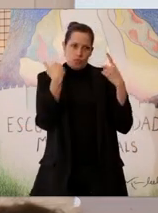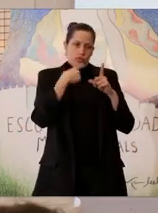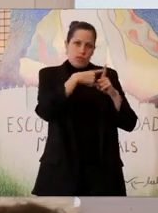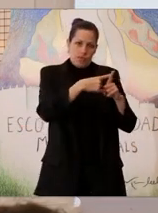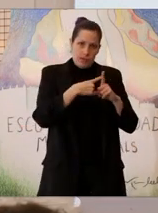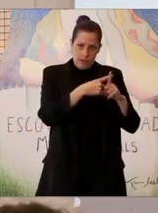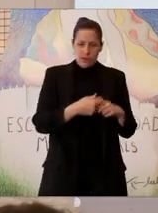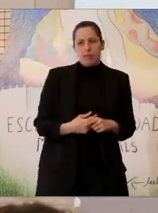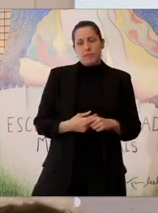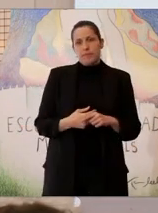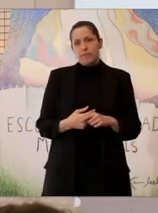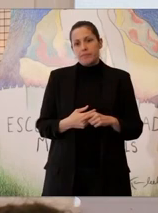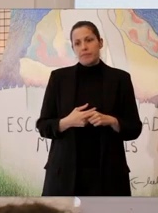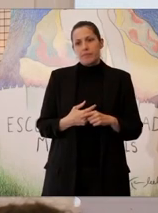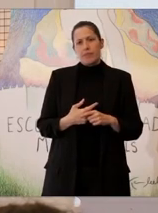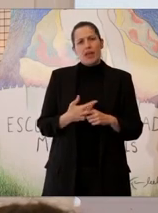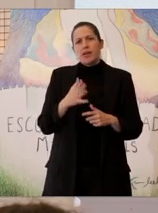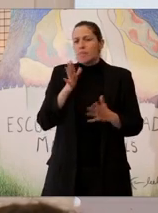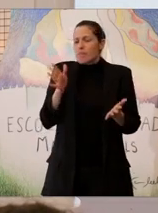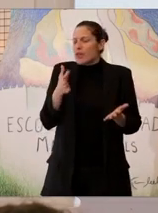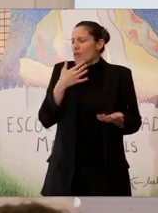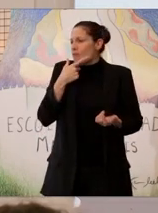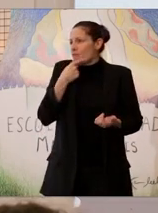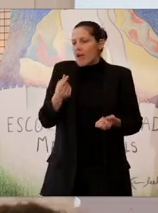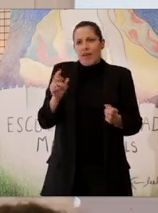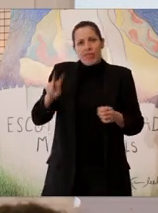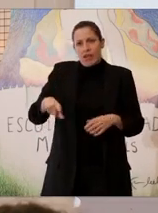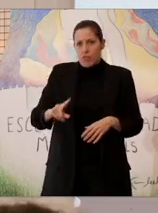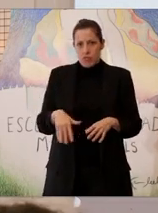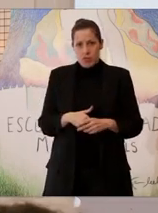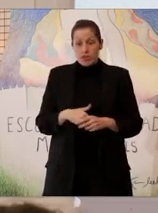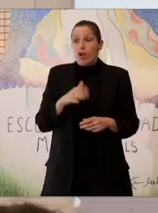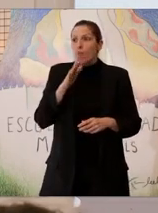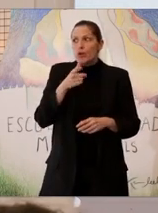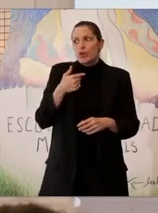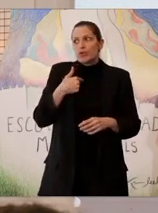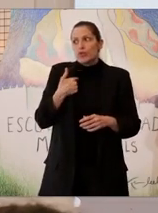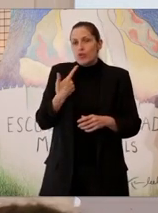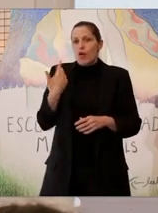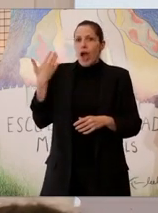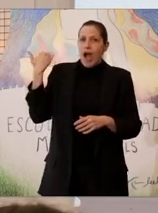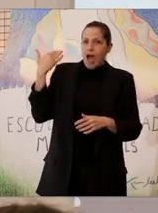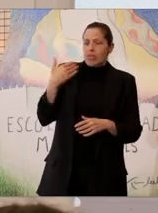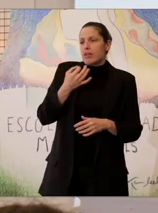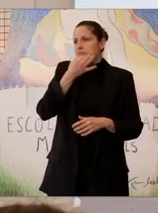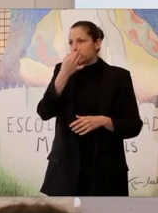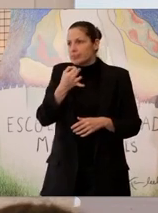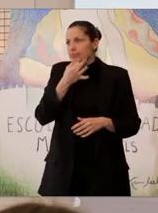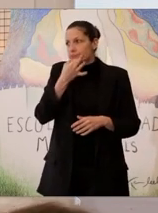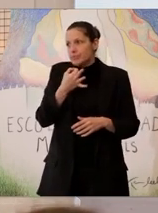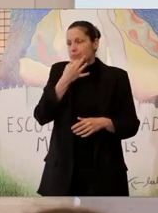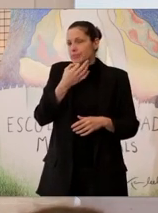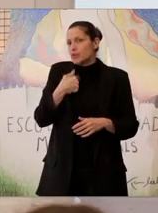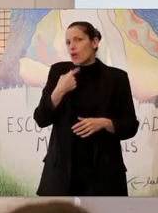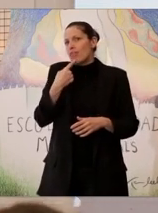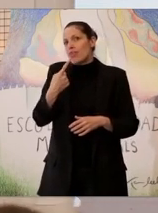la corresponsabilidad, no es tan sencillo. Sí, por eso yo cuando lo hablaba, dice así como diciendo, es que hay la otra cara